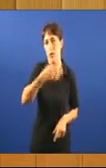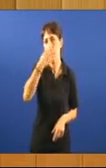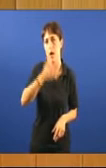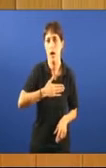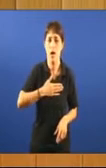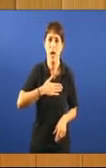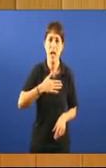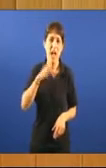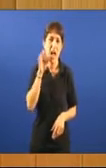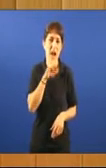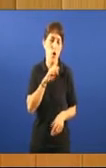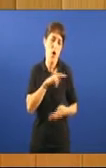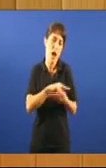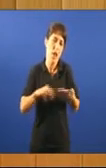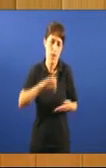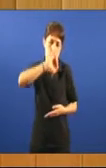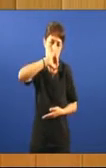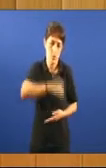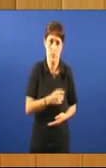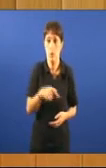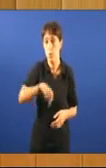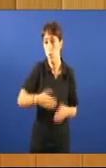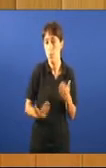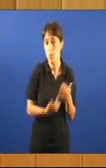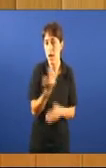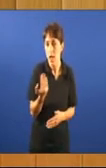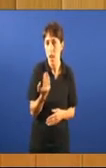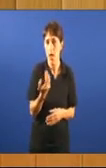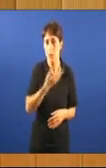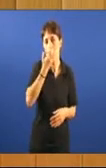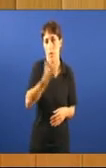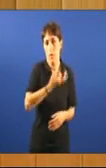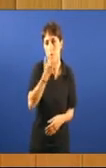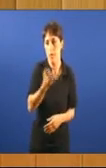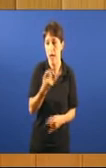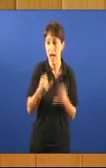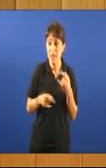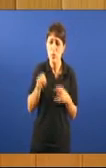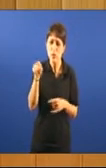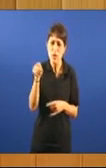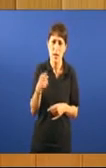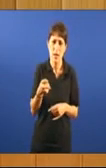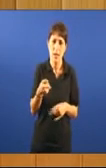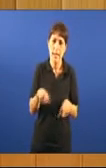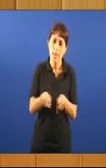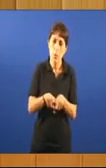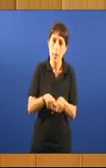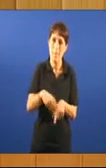encheu o seu discurso hoxe pola mañá, vostede é presidente dun país no que non